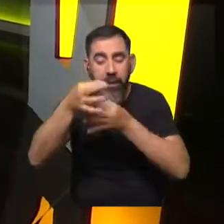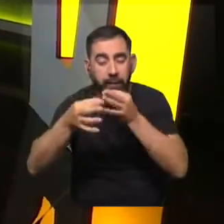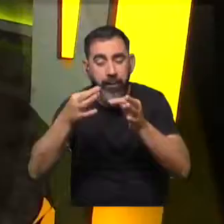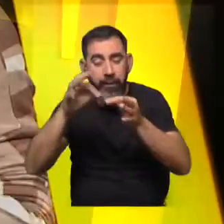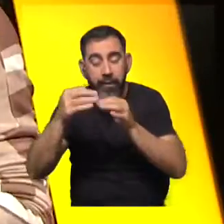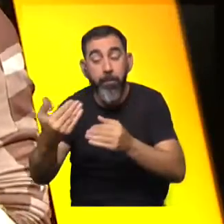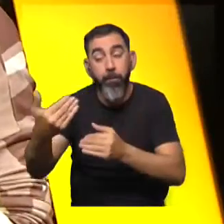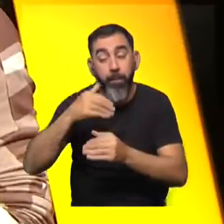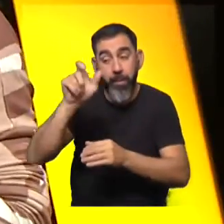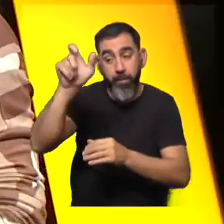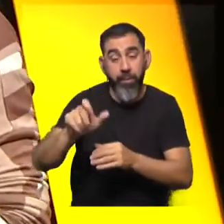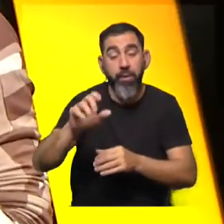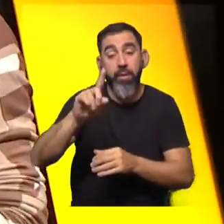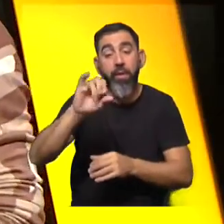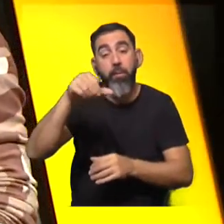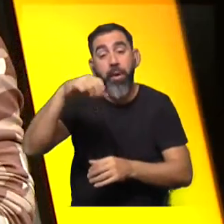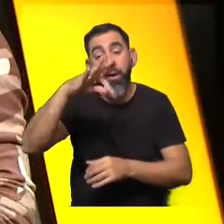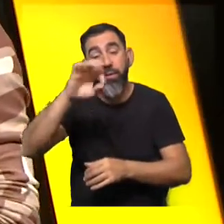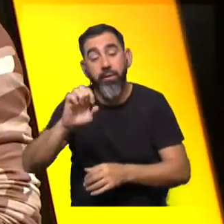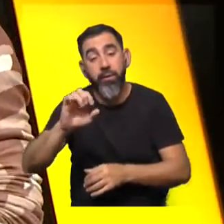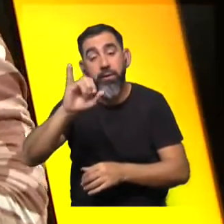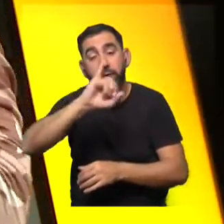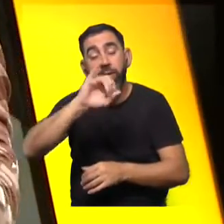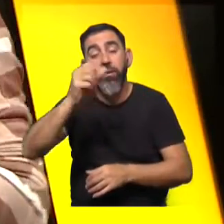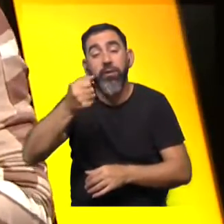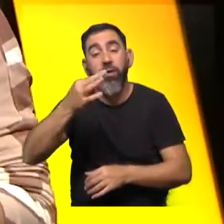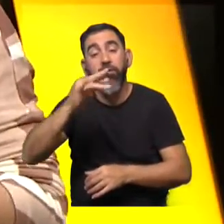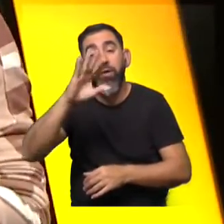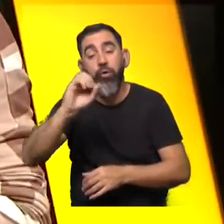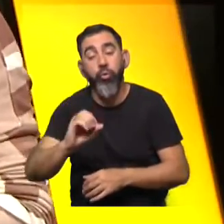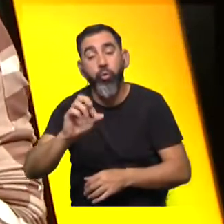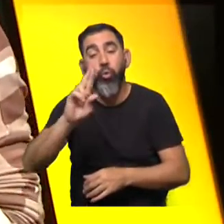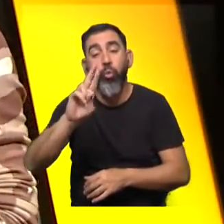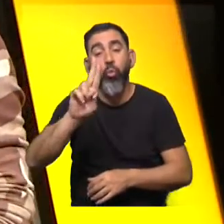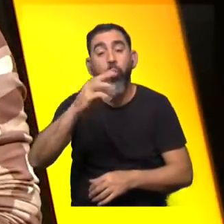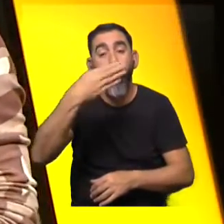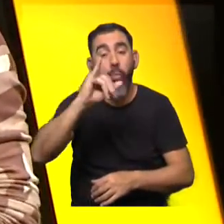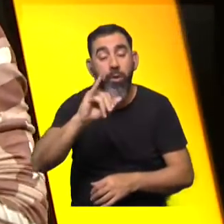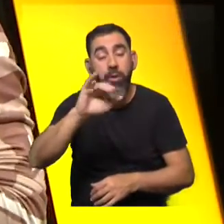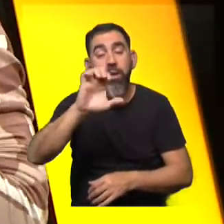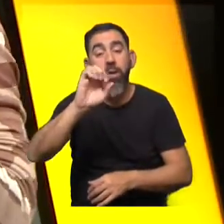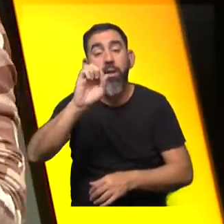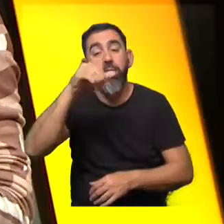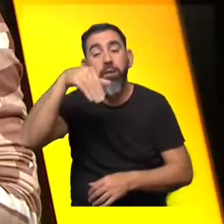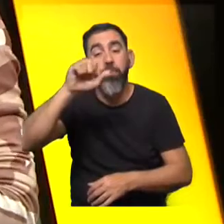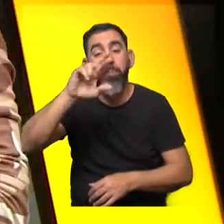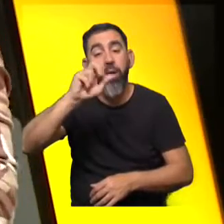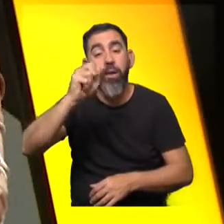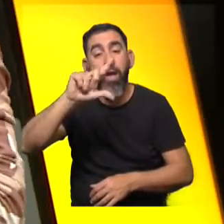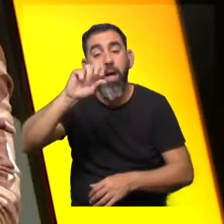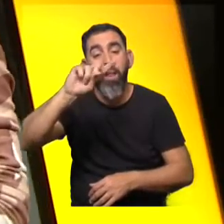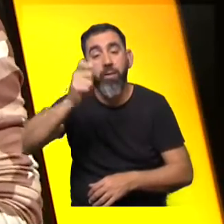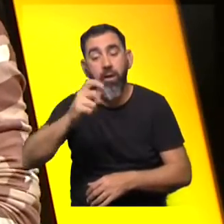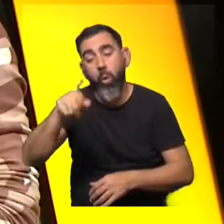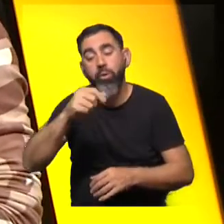que me pidió Manuela. Diamantes, zafíos, rubíes y esmeraldas son como las principales piedras preciosas, y después están las semipreciosas